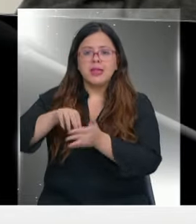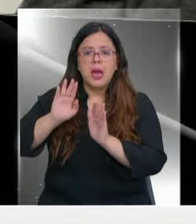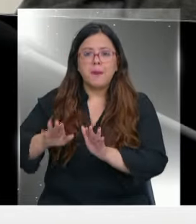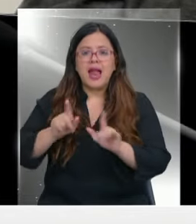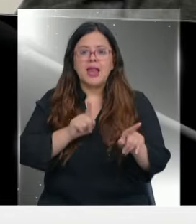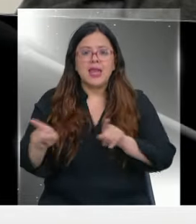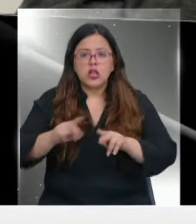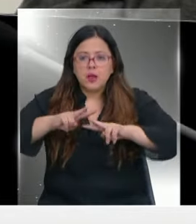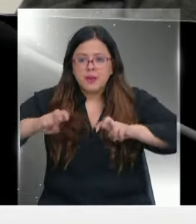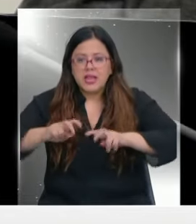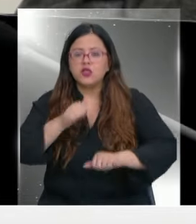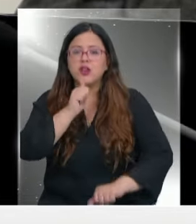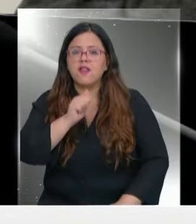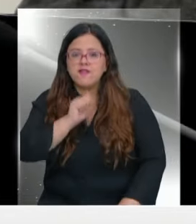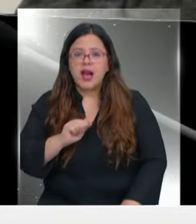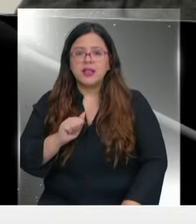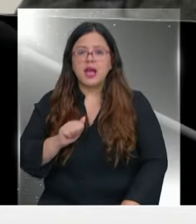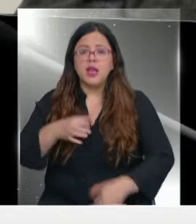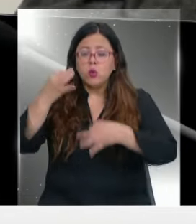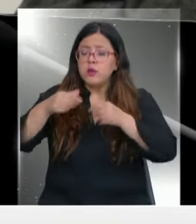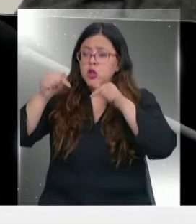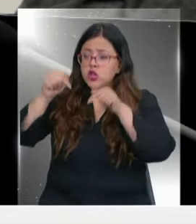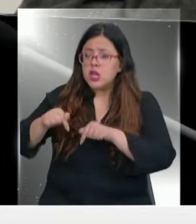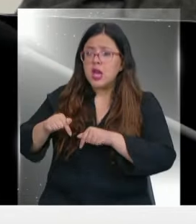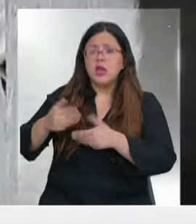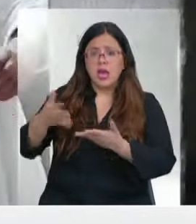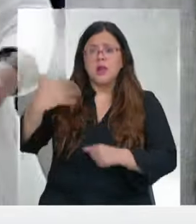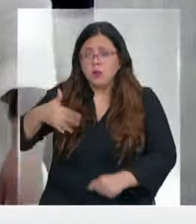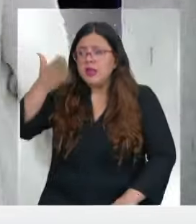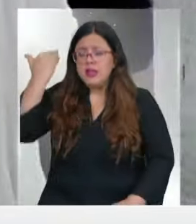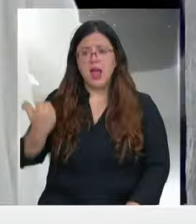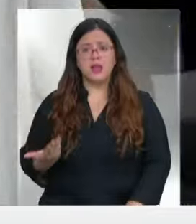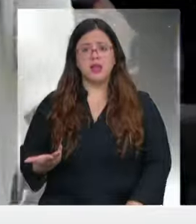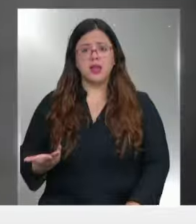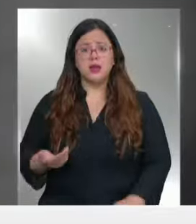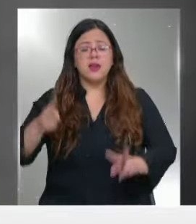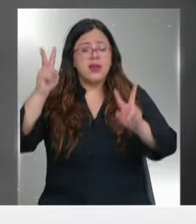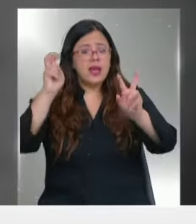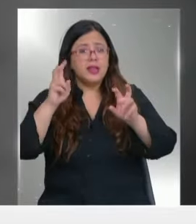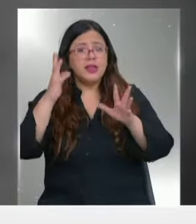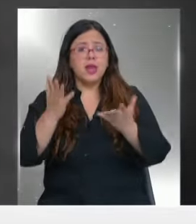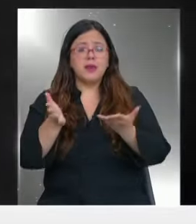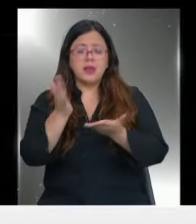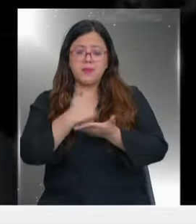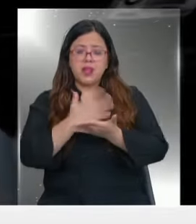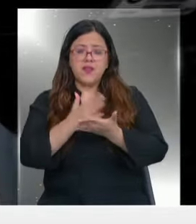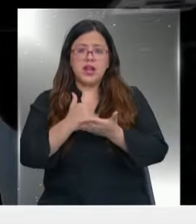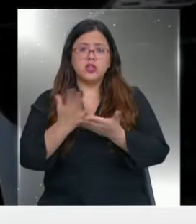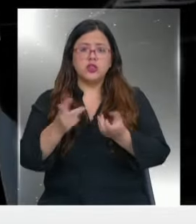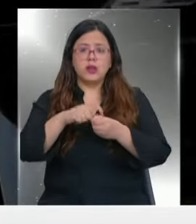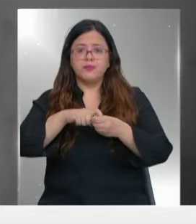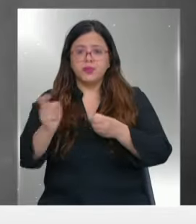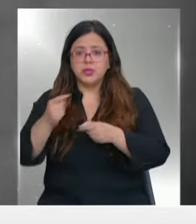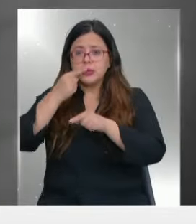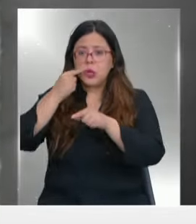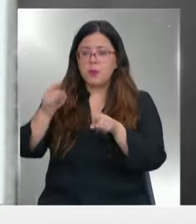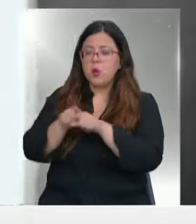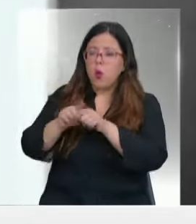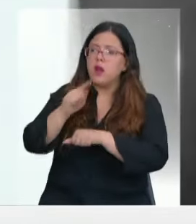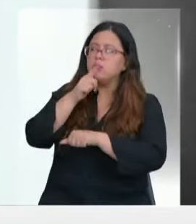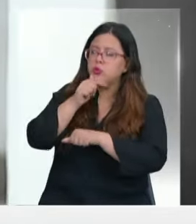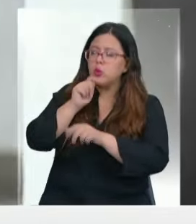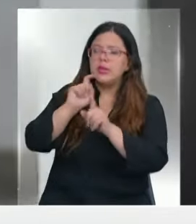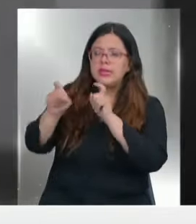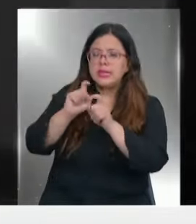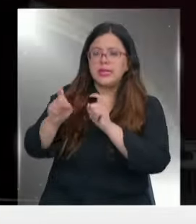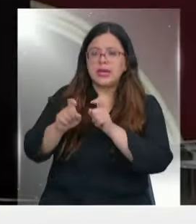de gestiones que estaban pendientes, que visto desde hoy, eran prescindibles. El diseño de la salida del ex militante socialista es cuestionado